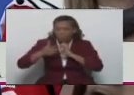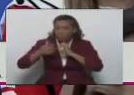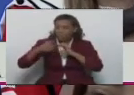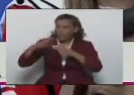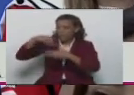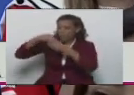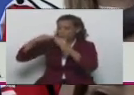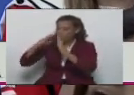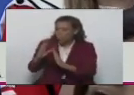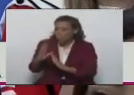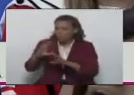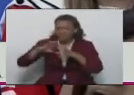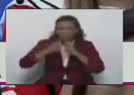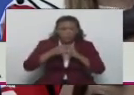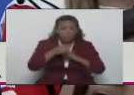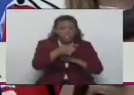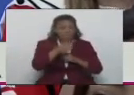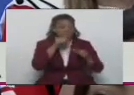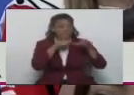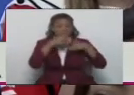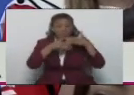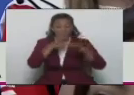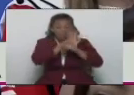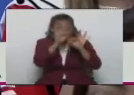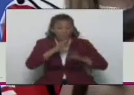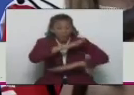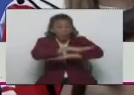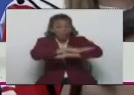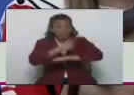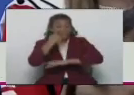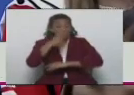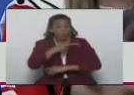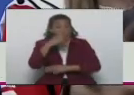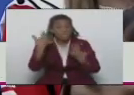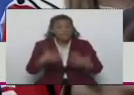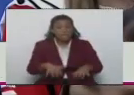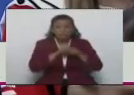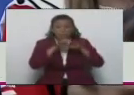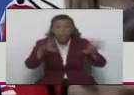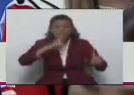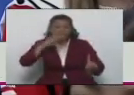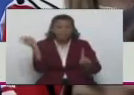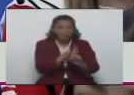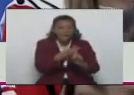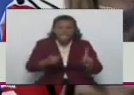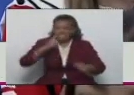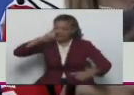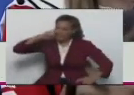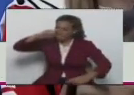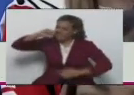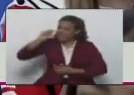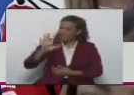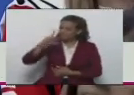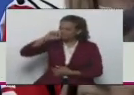otro modo no se habría producido ese fenómeno tan horrible, ¿no? De las expresiones de violencia, de amenazas,